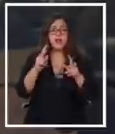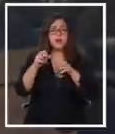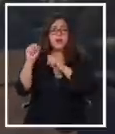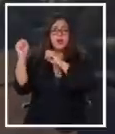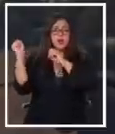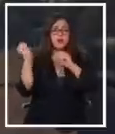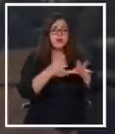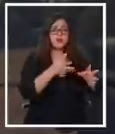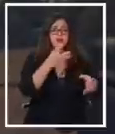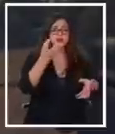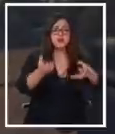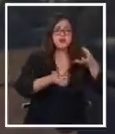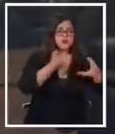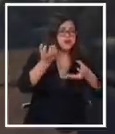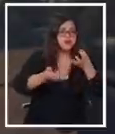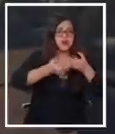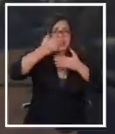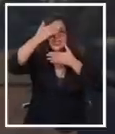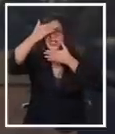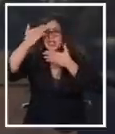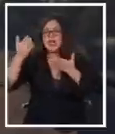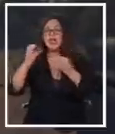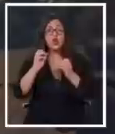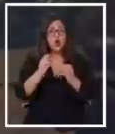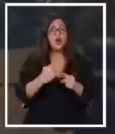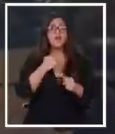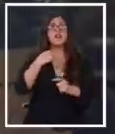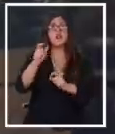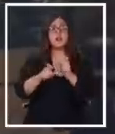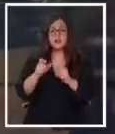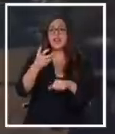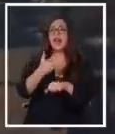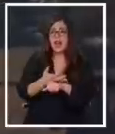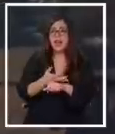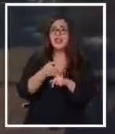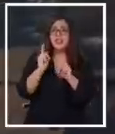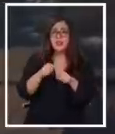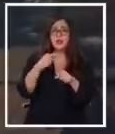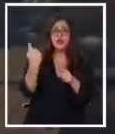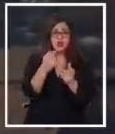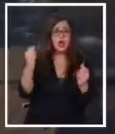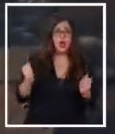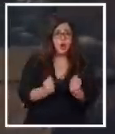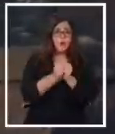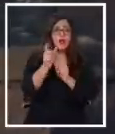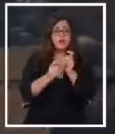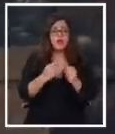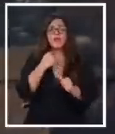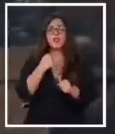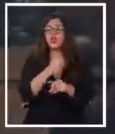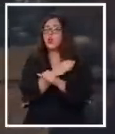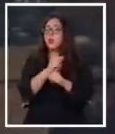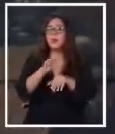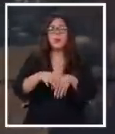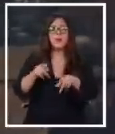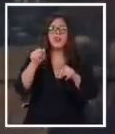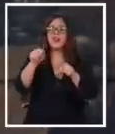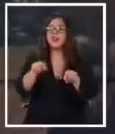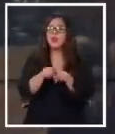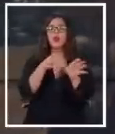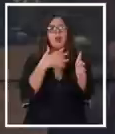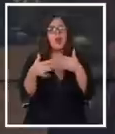o la quema de los daños a personas hay personas dañada tenemos que estar con las víctimas podemos permitir que eso se naturalice